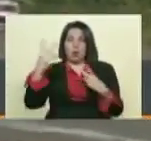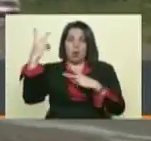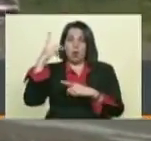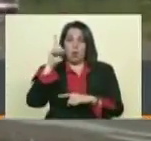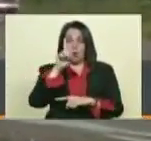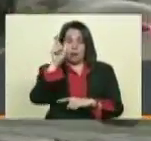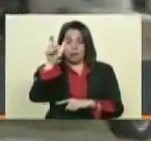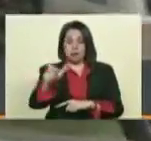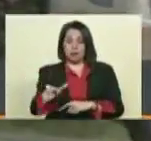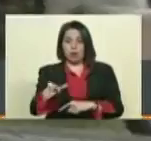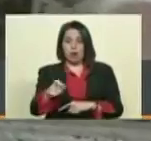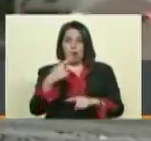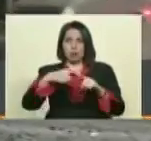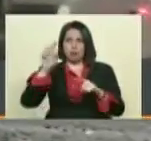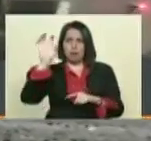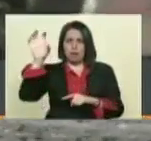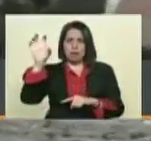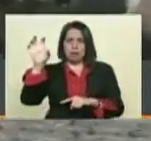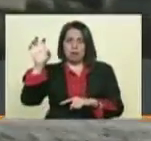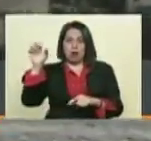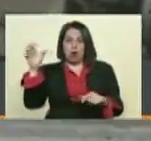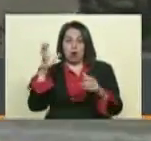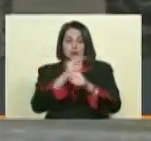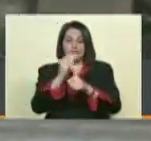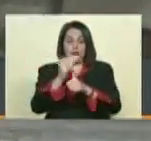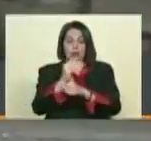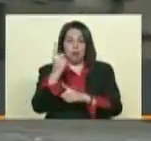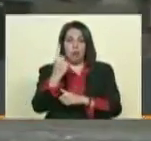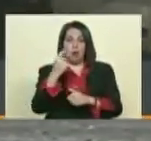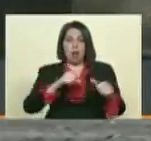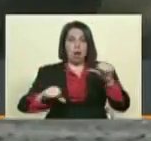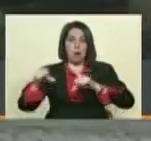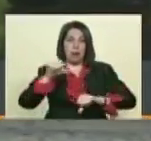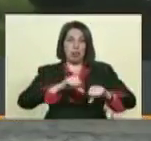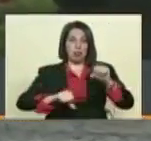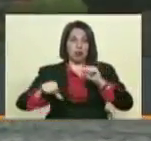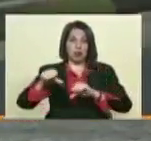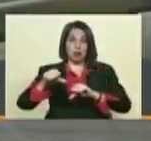persona, conseguimos un laboratorio con químicos,